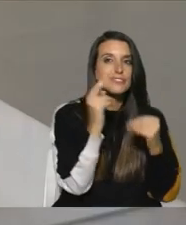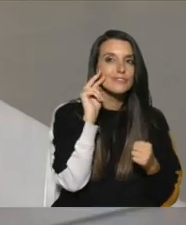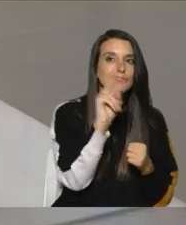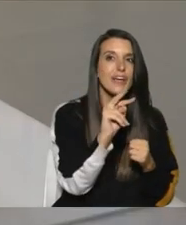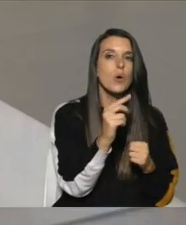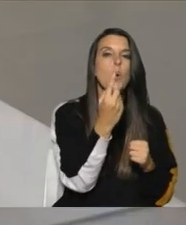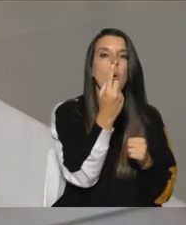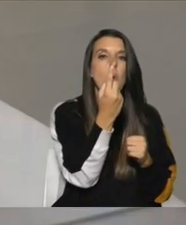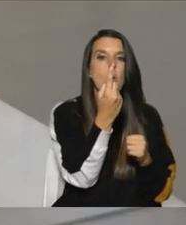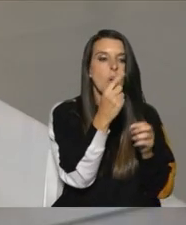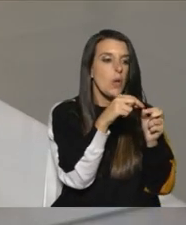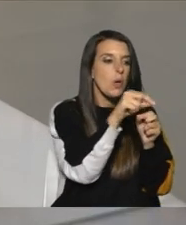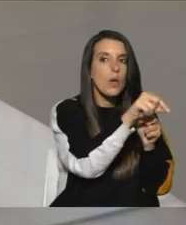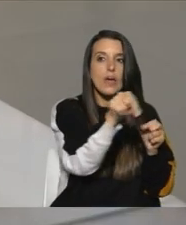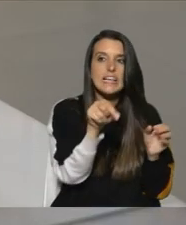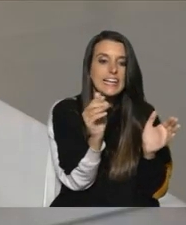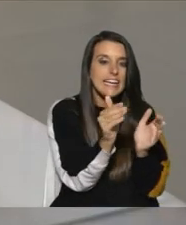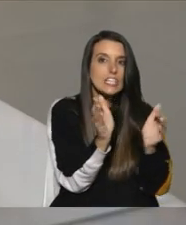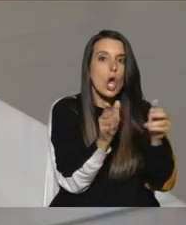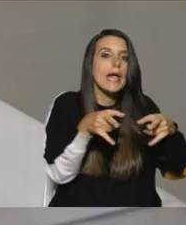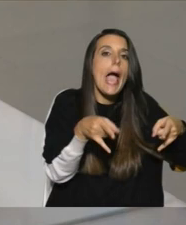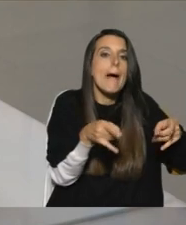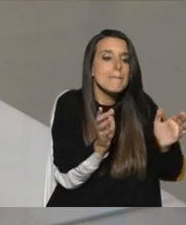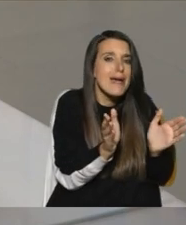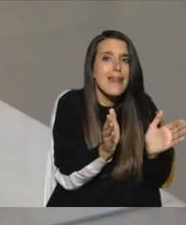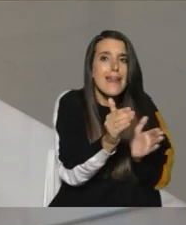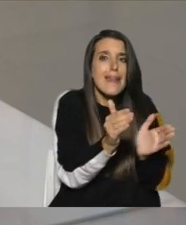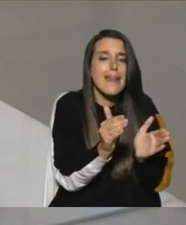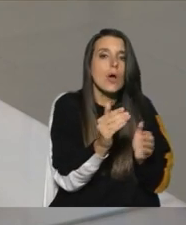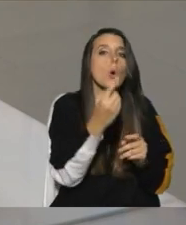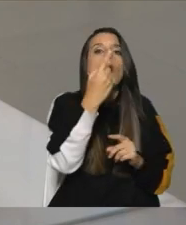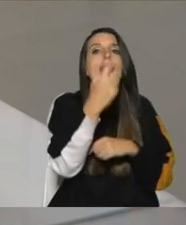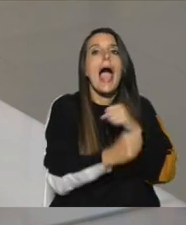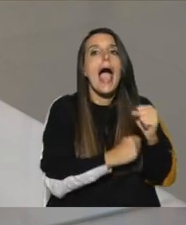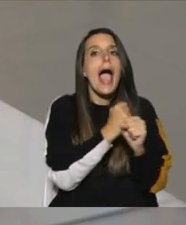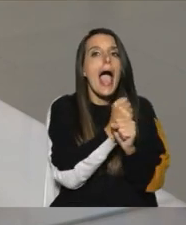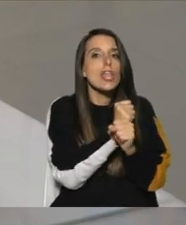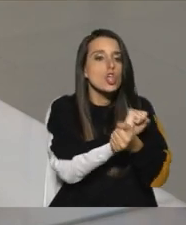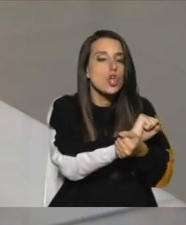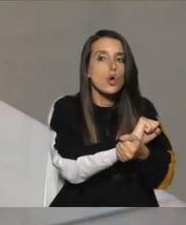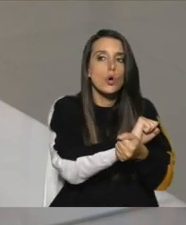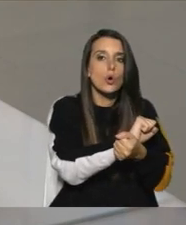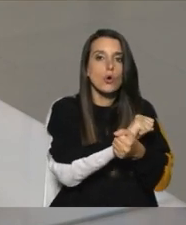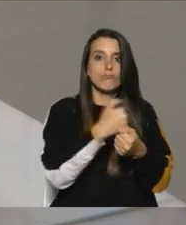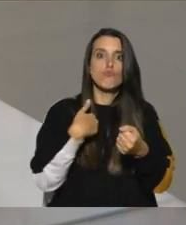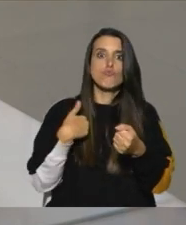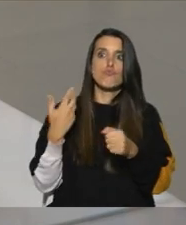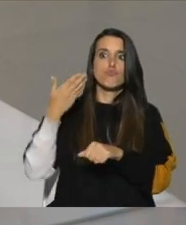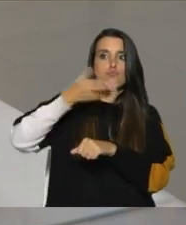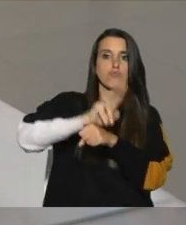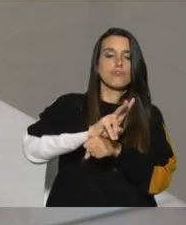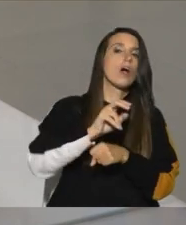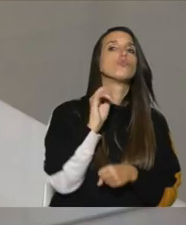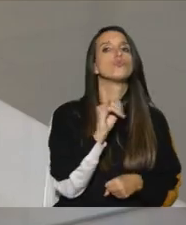uno por dos metros, descontando la cama, ¿no? Durante más de un año. ¿Usted fue con ellos a visitar la cárcel? Sí, sí, claro,